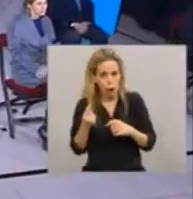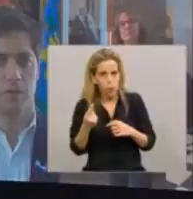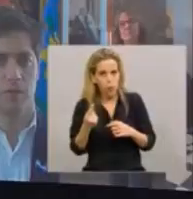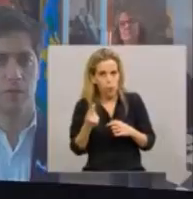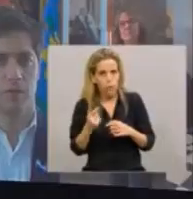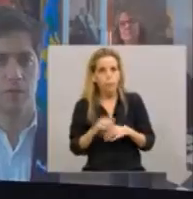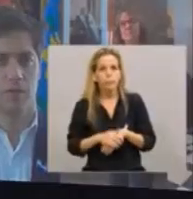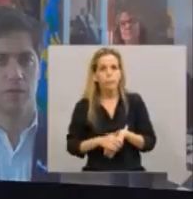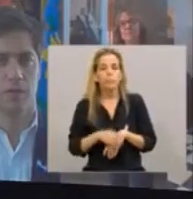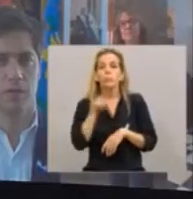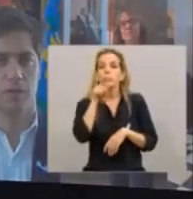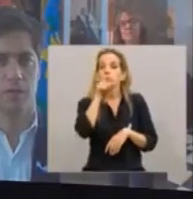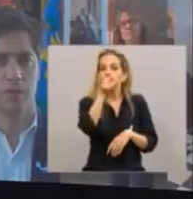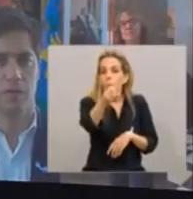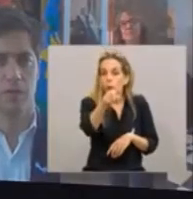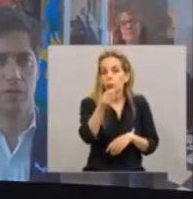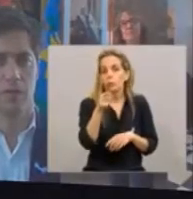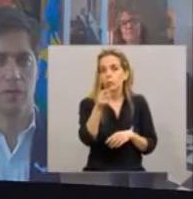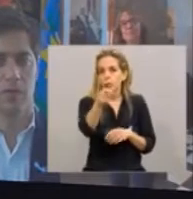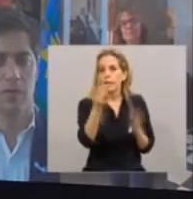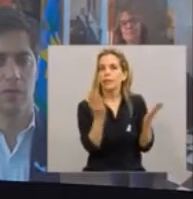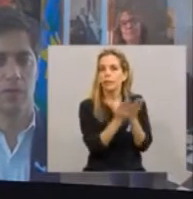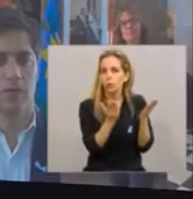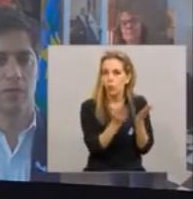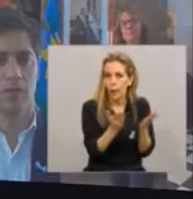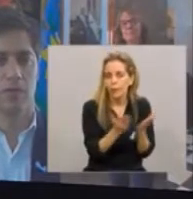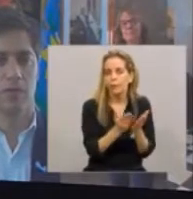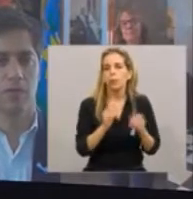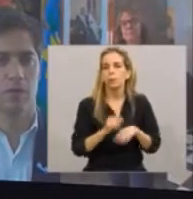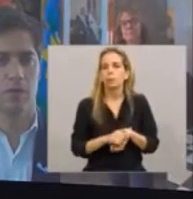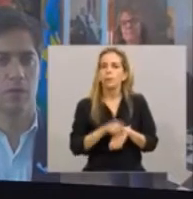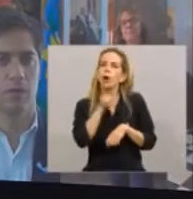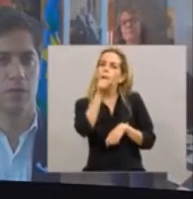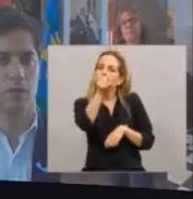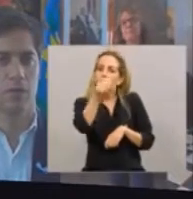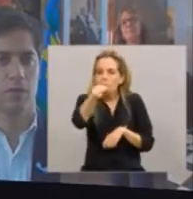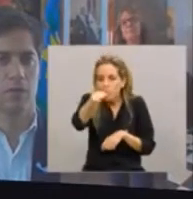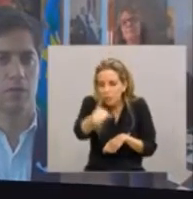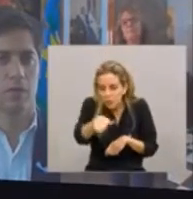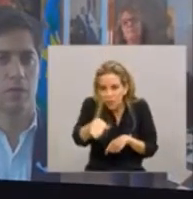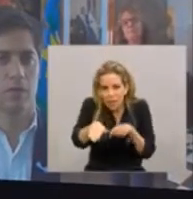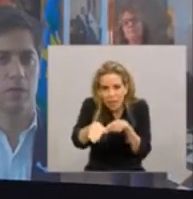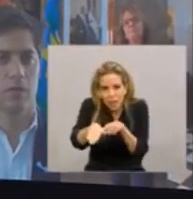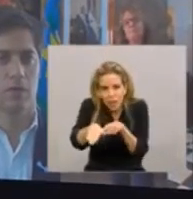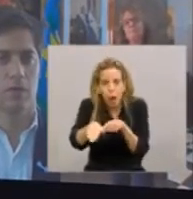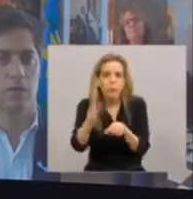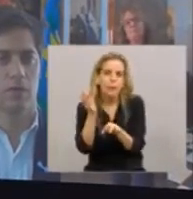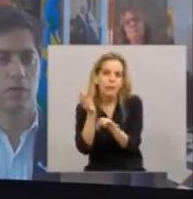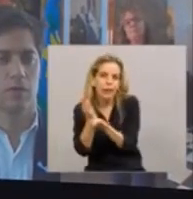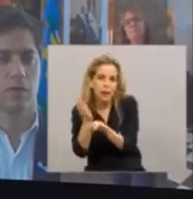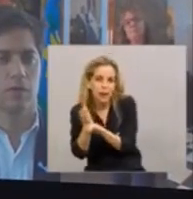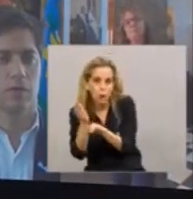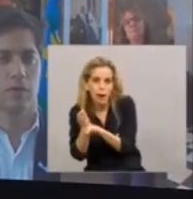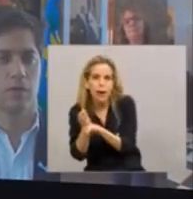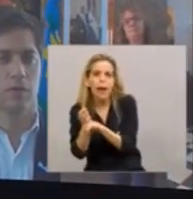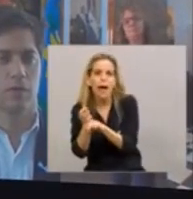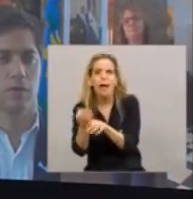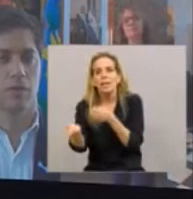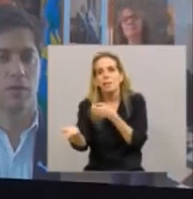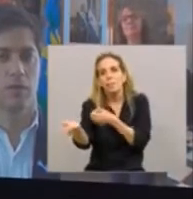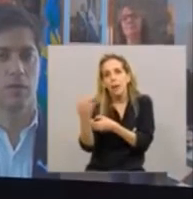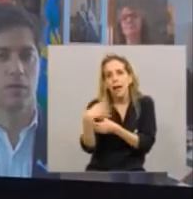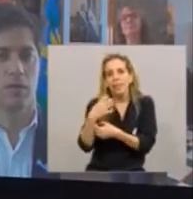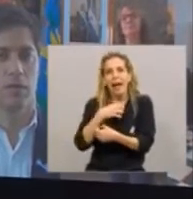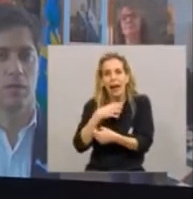con vos que estás estudiando con vos que sos chiquito y todavía estás en el colegio está recibiendo tus clases